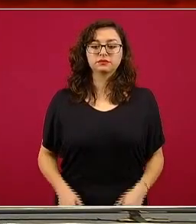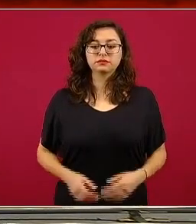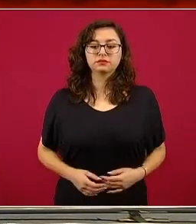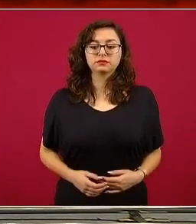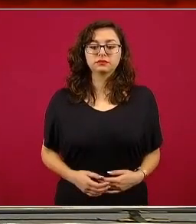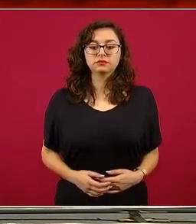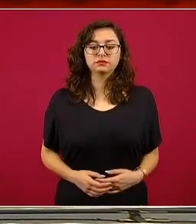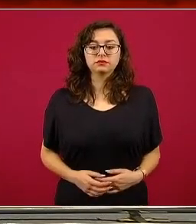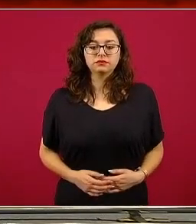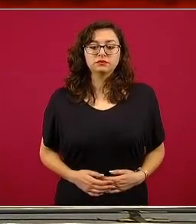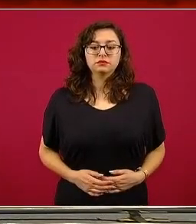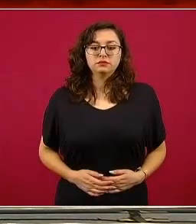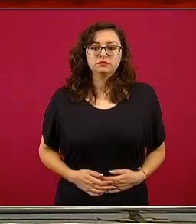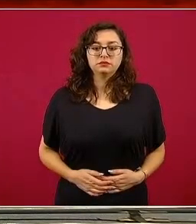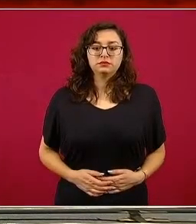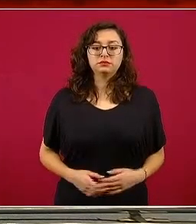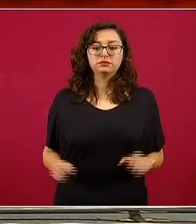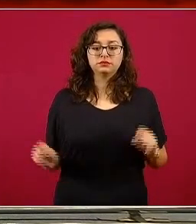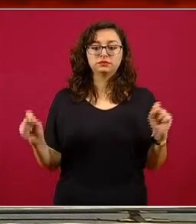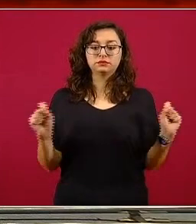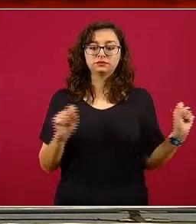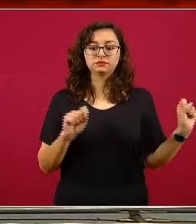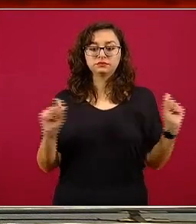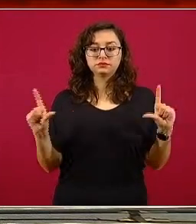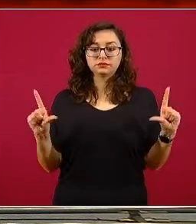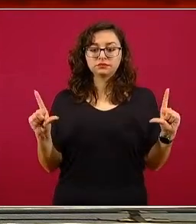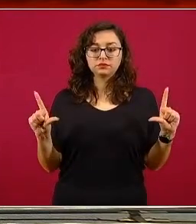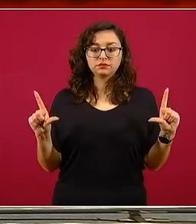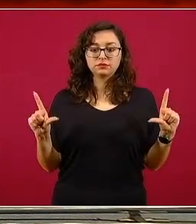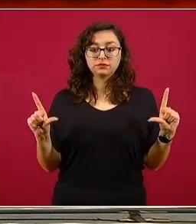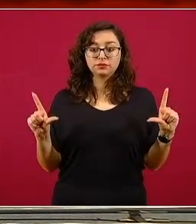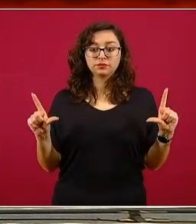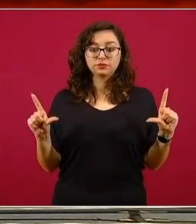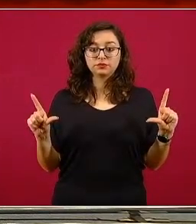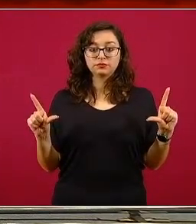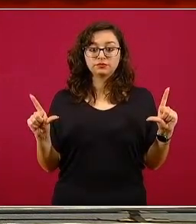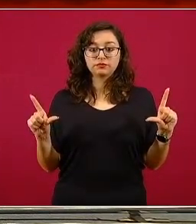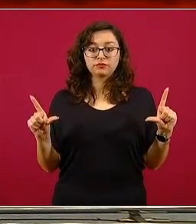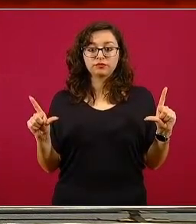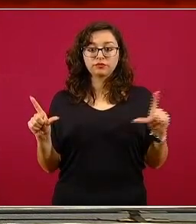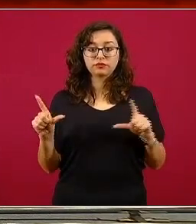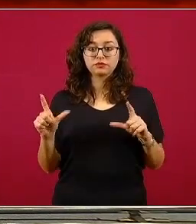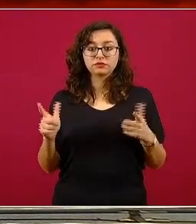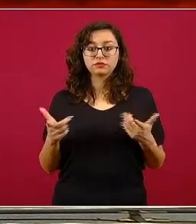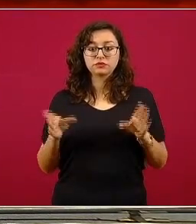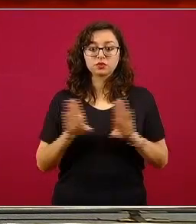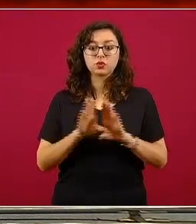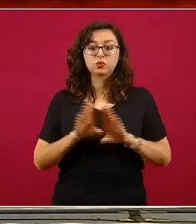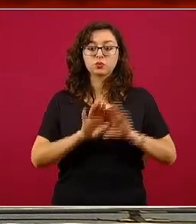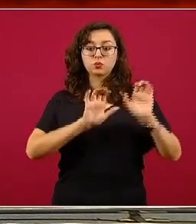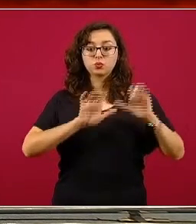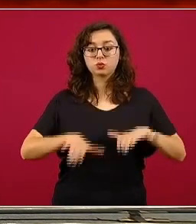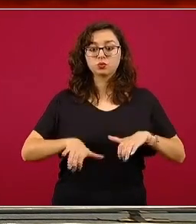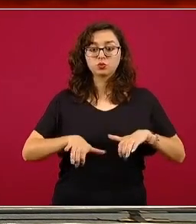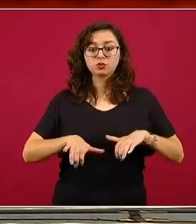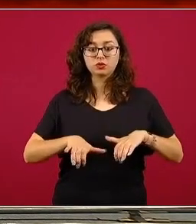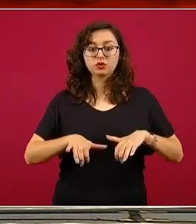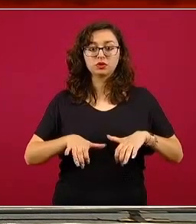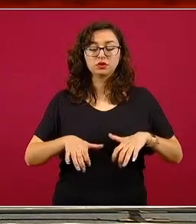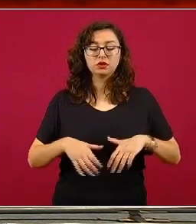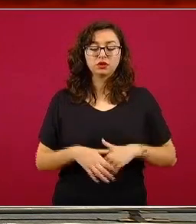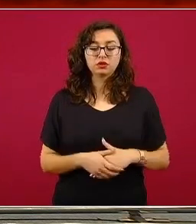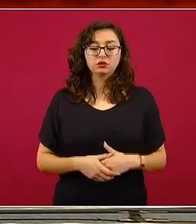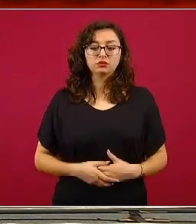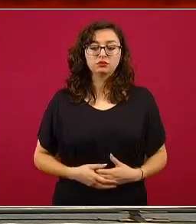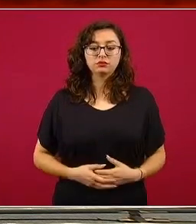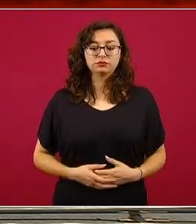Podemos poner, si me permiten, la diapositiva en el cual es la plataforma de reclutamiento del sector salud,